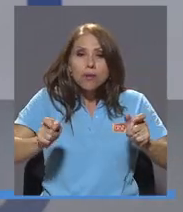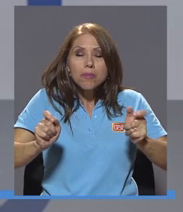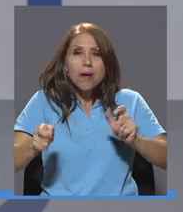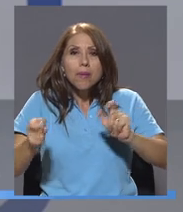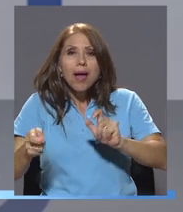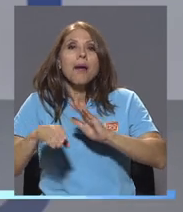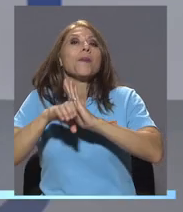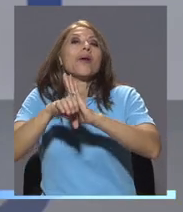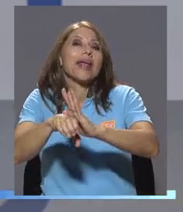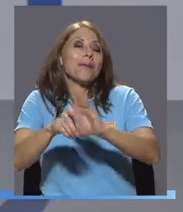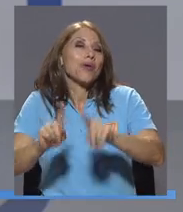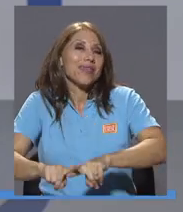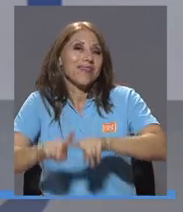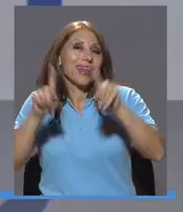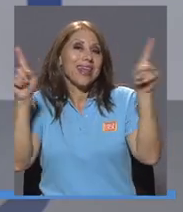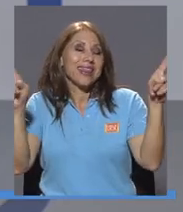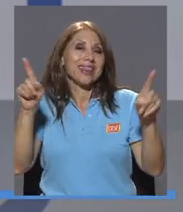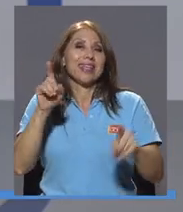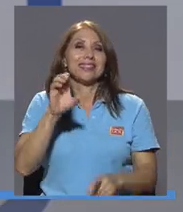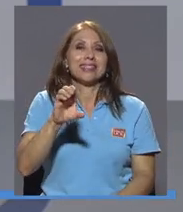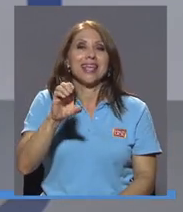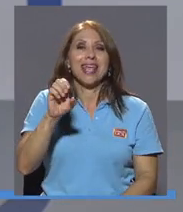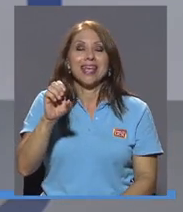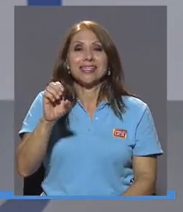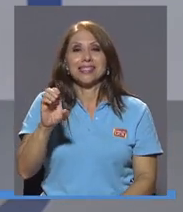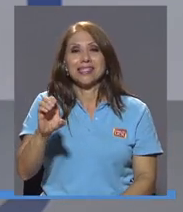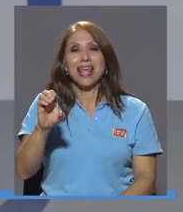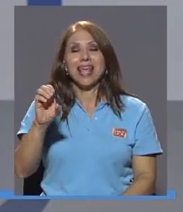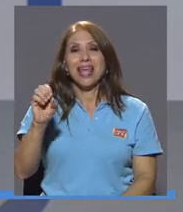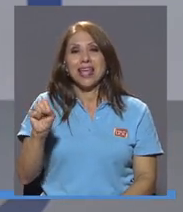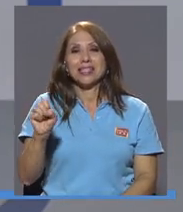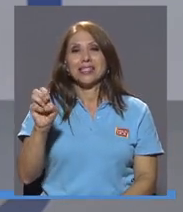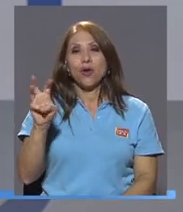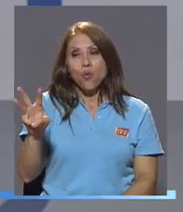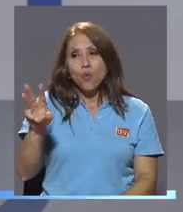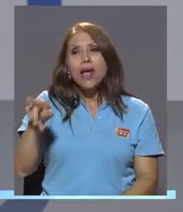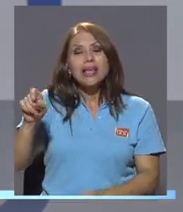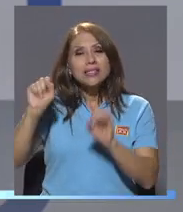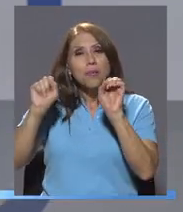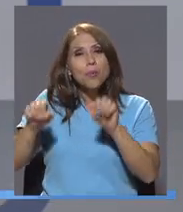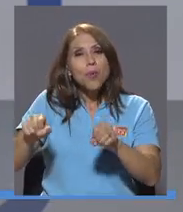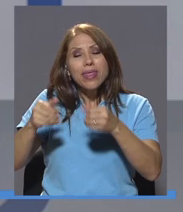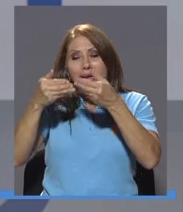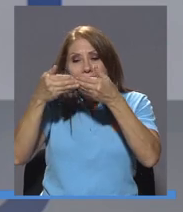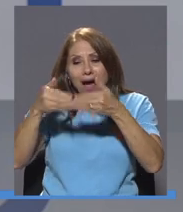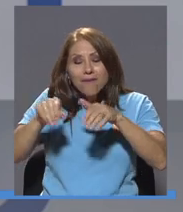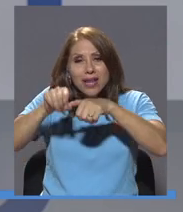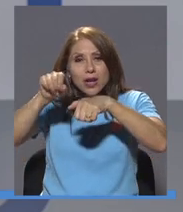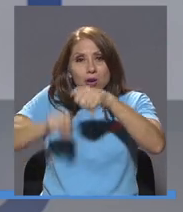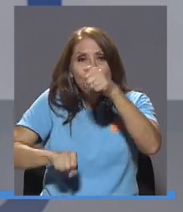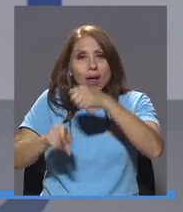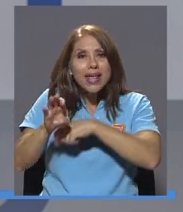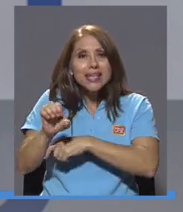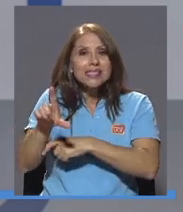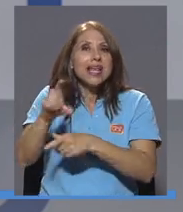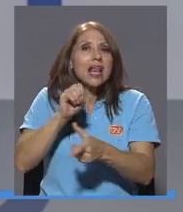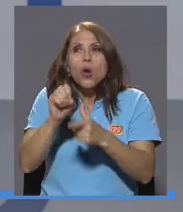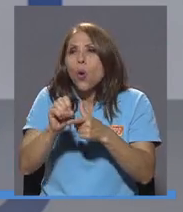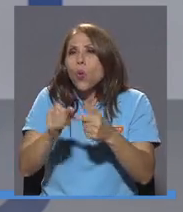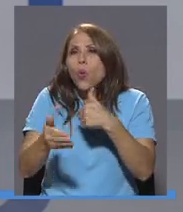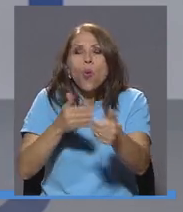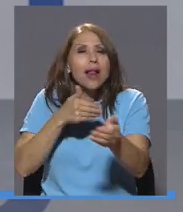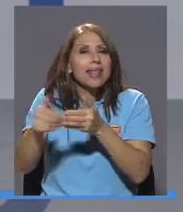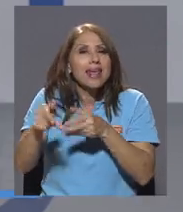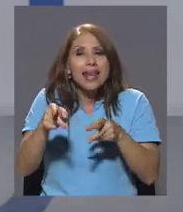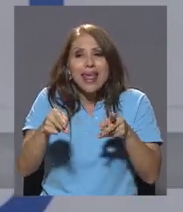formato o como un csv que es un formato que lo pueden abrir en excel en cal que en cualquier un editor de texto por ejemplo y no sólo ver la